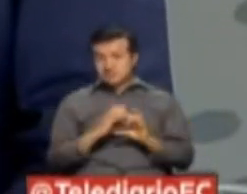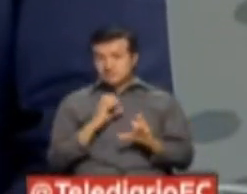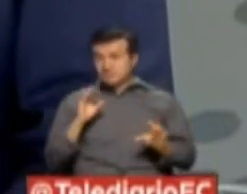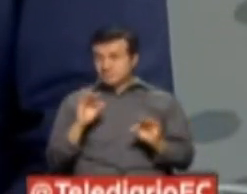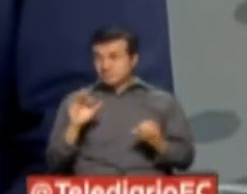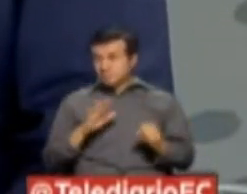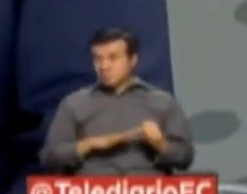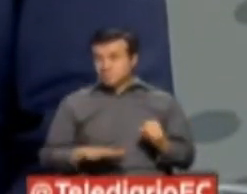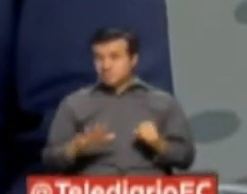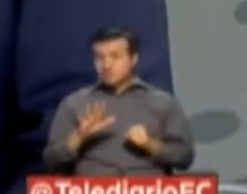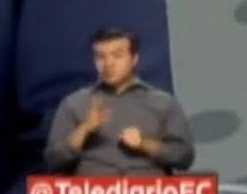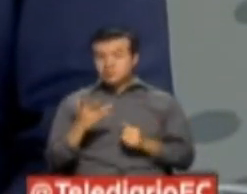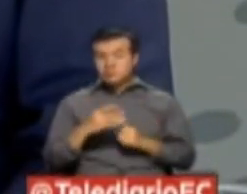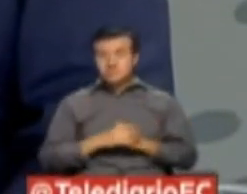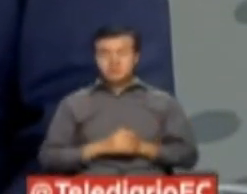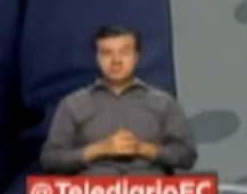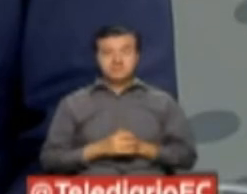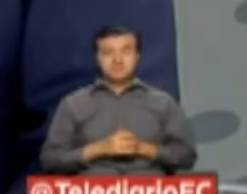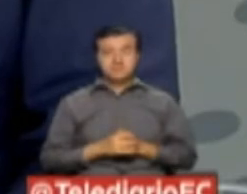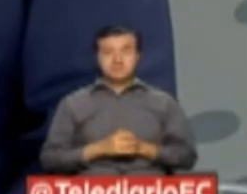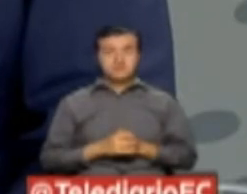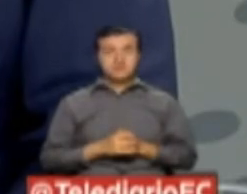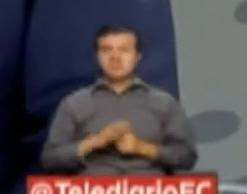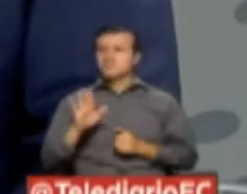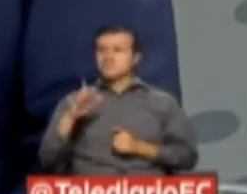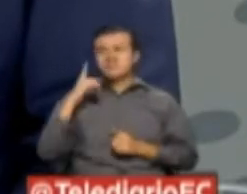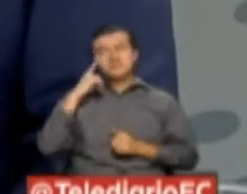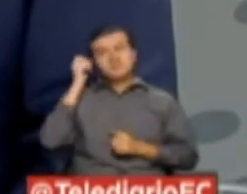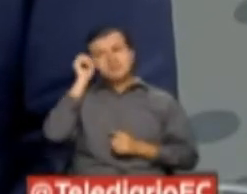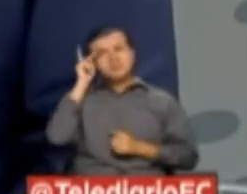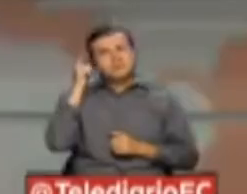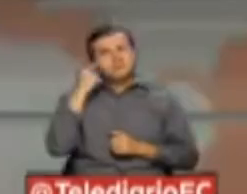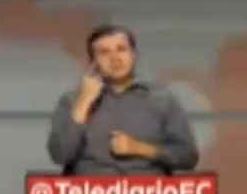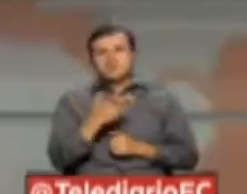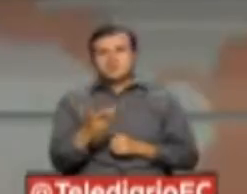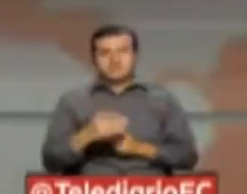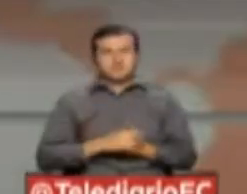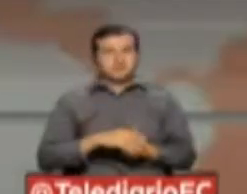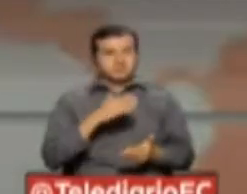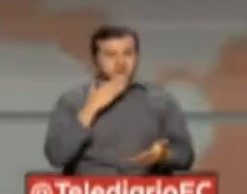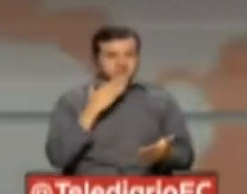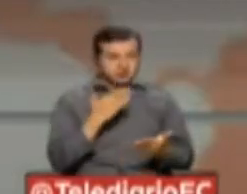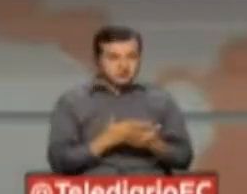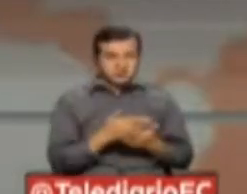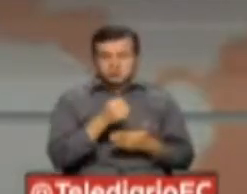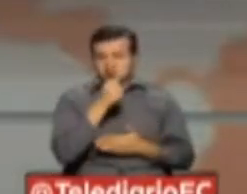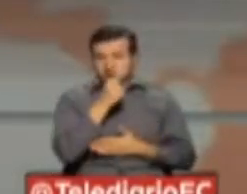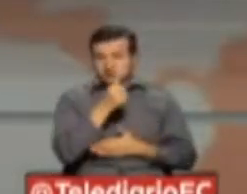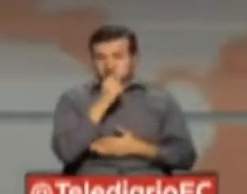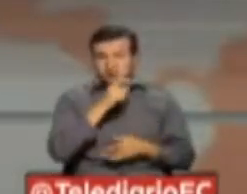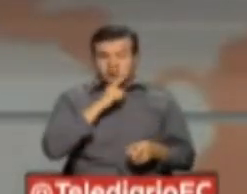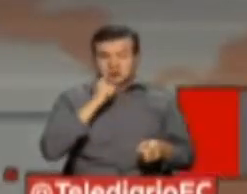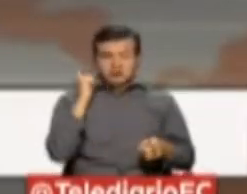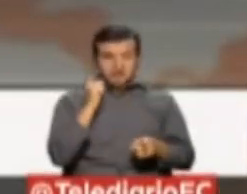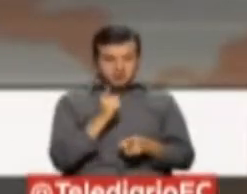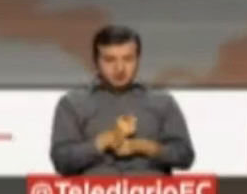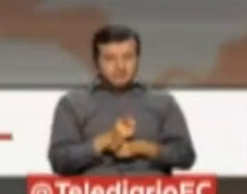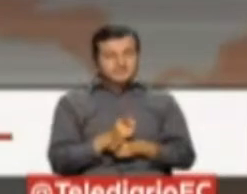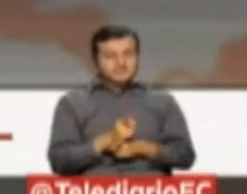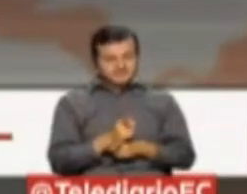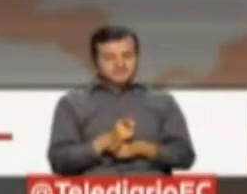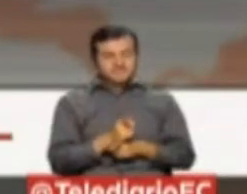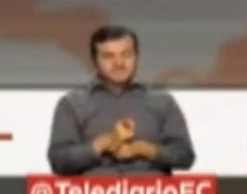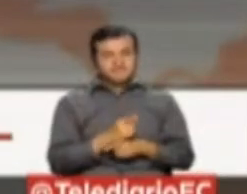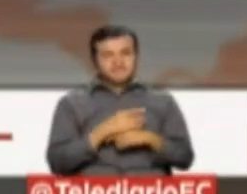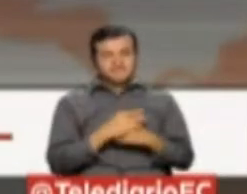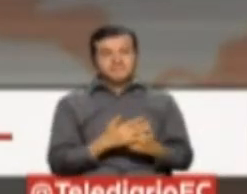circulan por nuestras carreteras cuál es su primer comentario sobre eso gracias ahora por la entrevista efectivamente lo que usted acaba acaba de decir